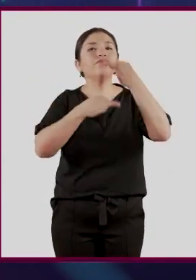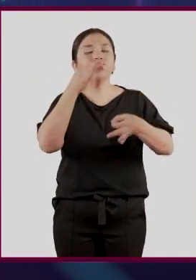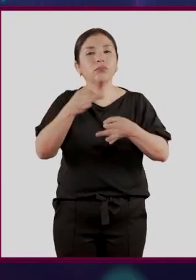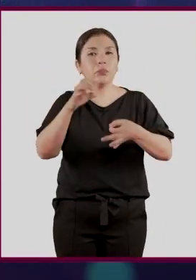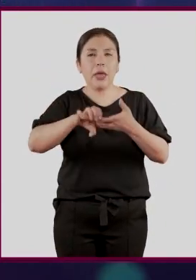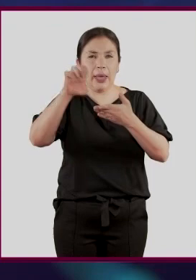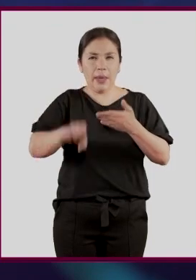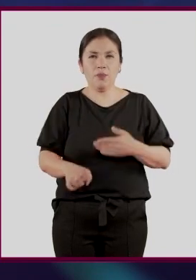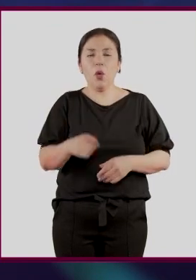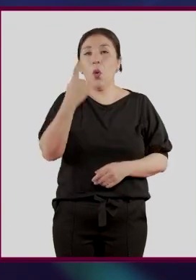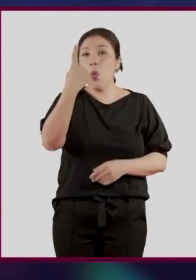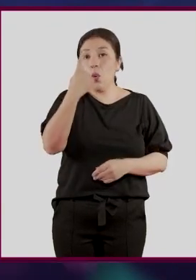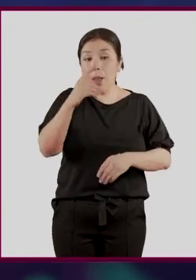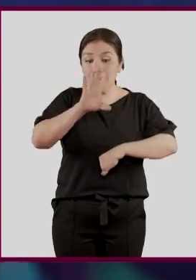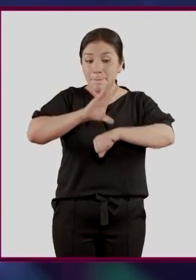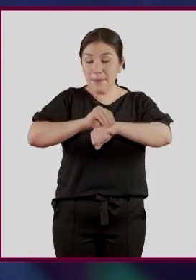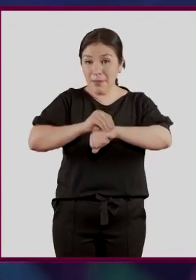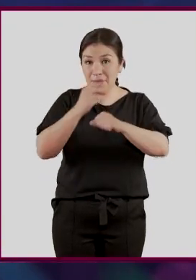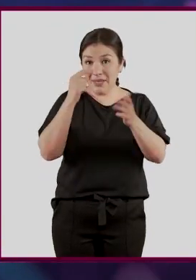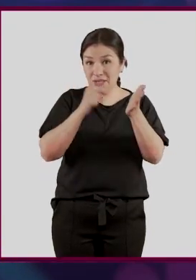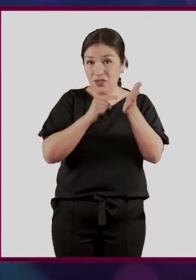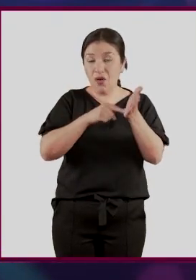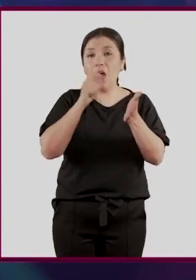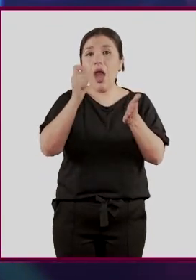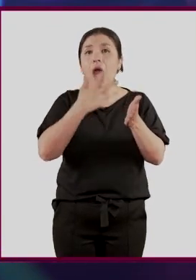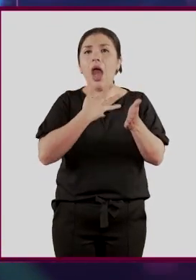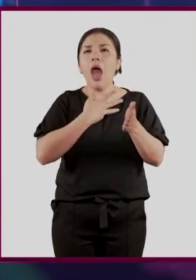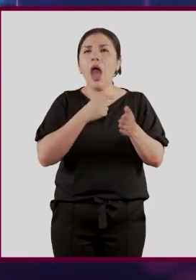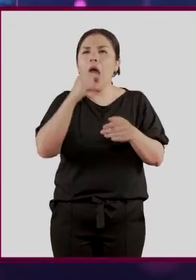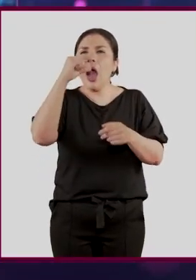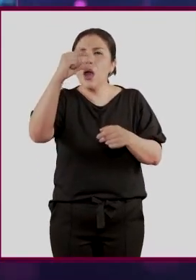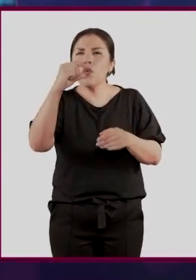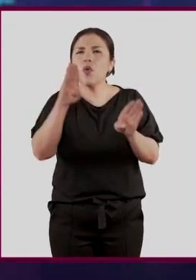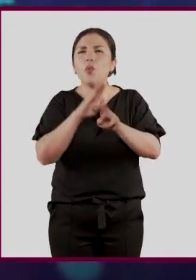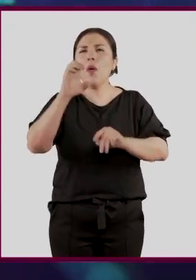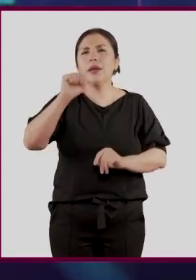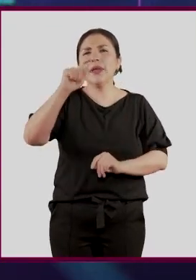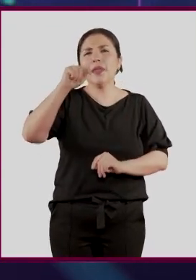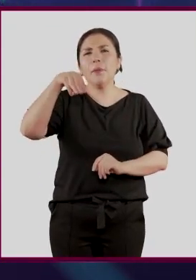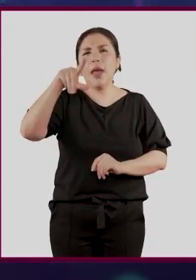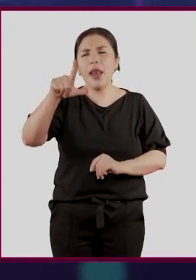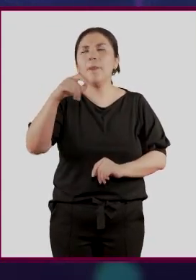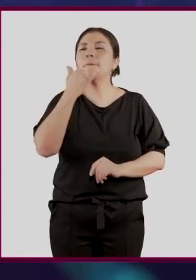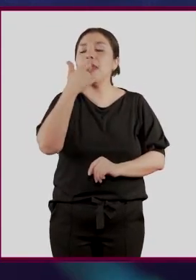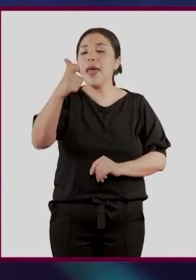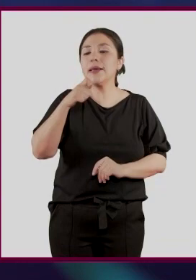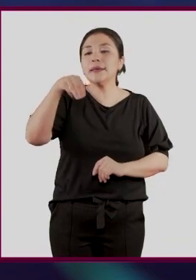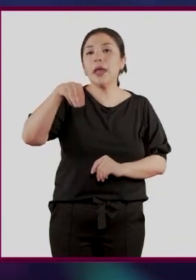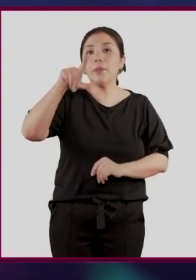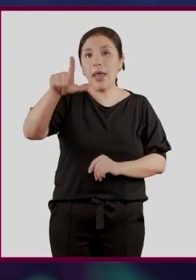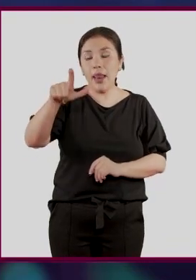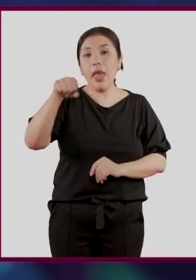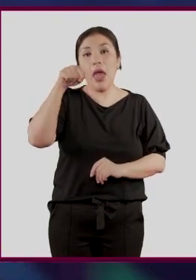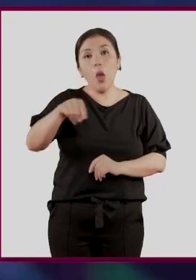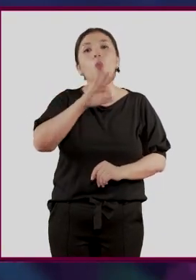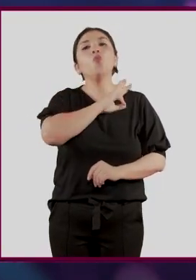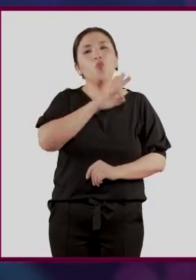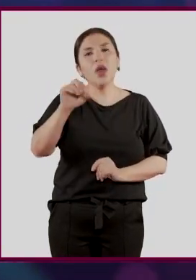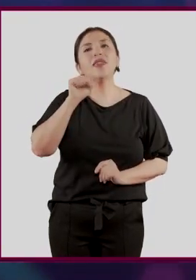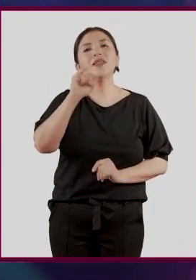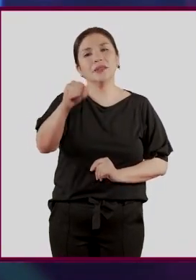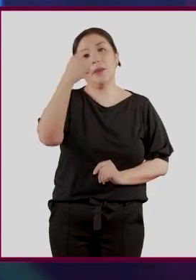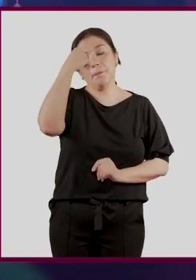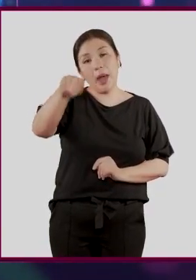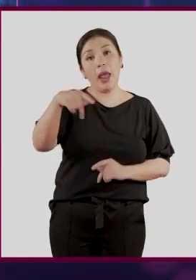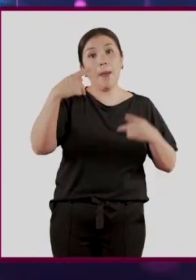porque una de las capas de la licencia tiene un codiguito, un XML, que permite que